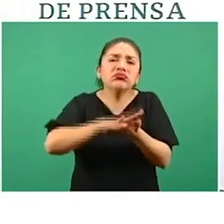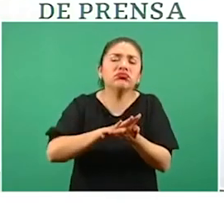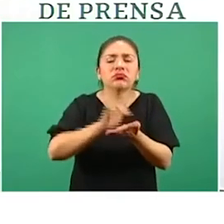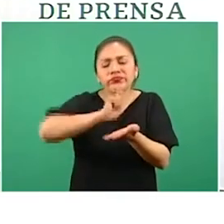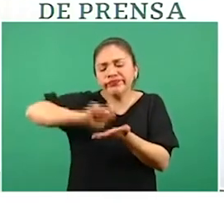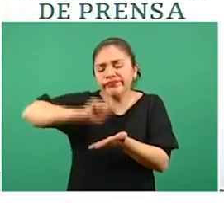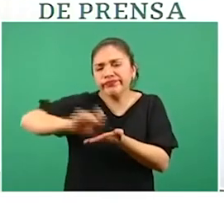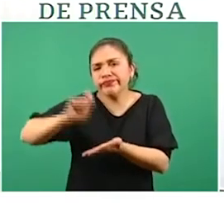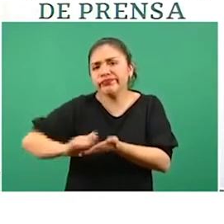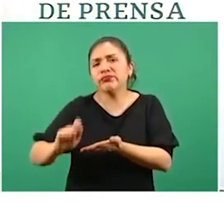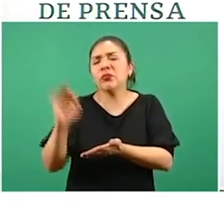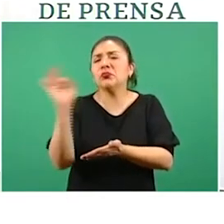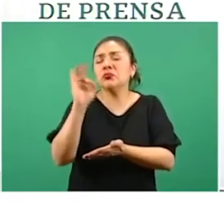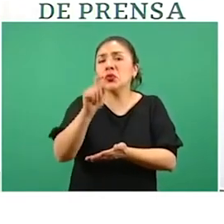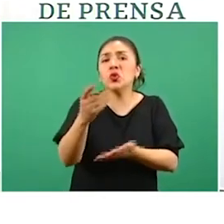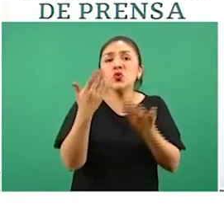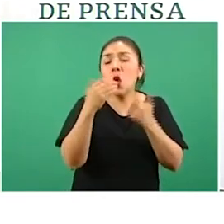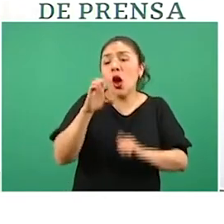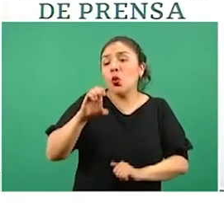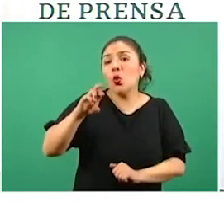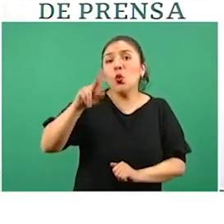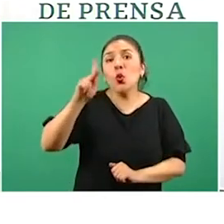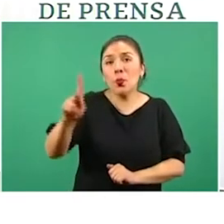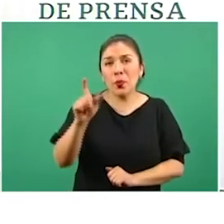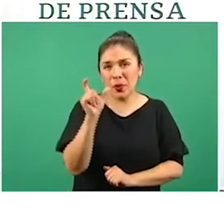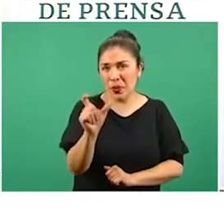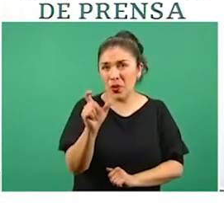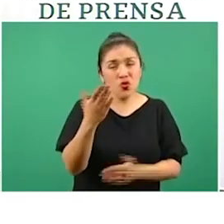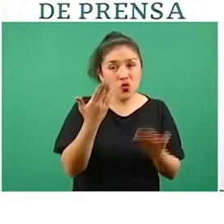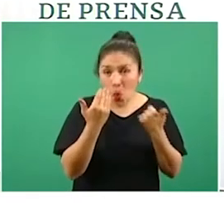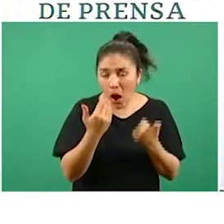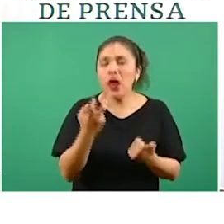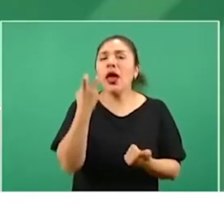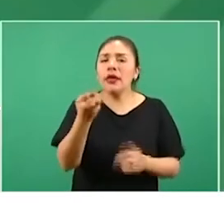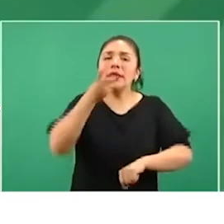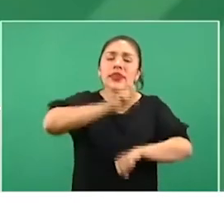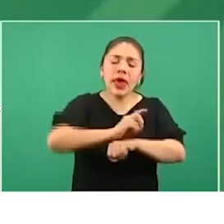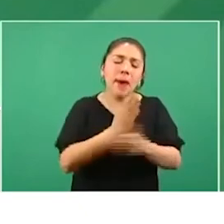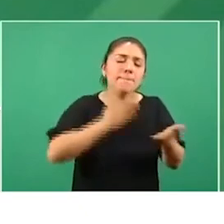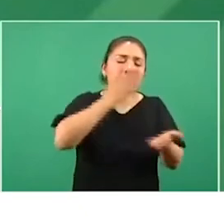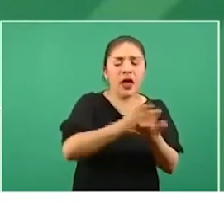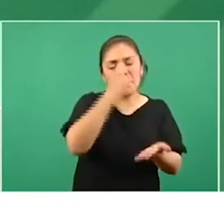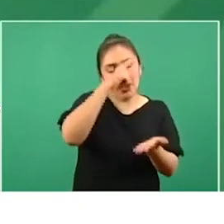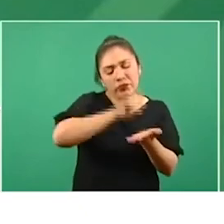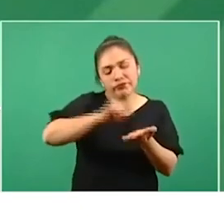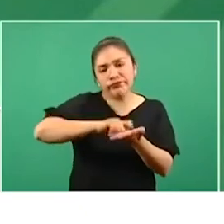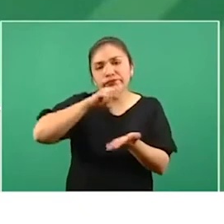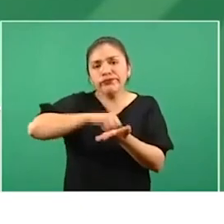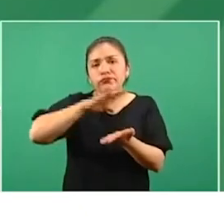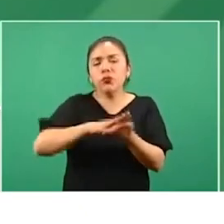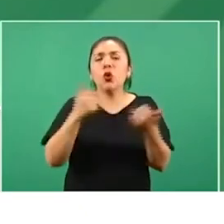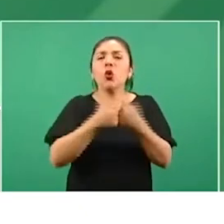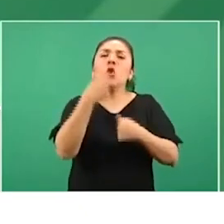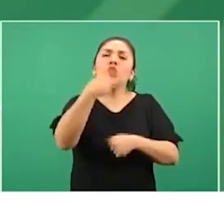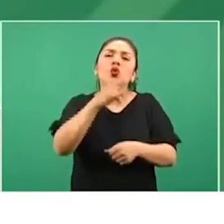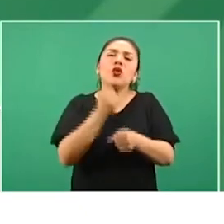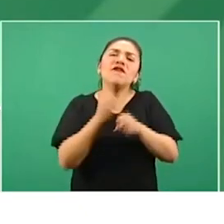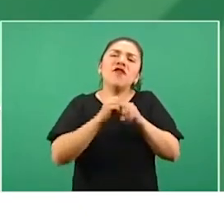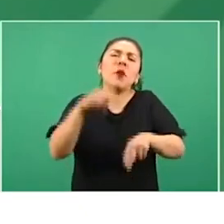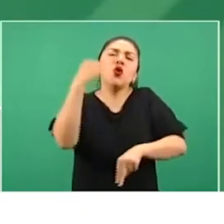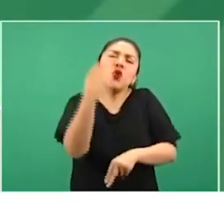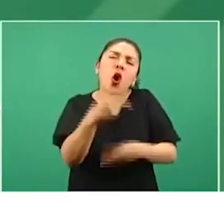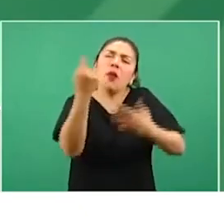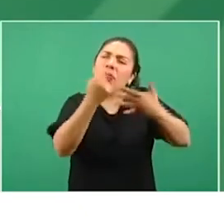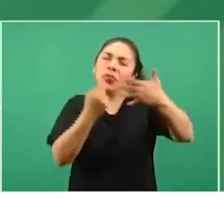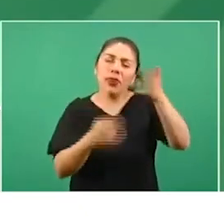si es que no tuvieran una CURP, se les hará un registro en ese momento a través de sus datos completos